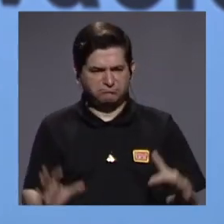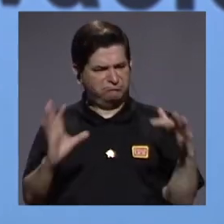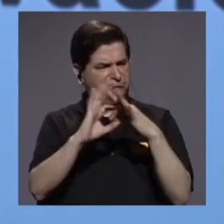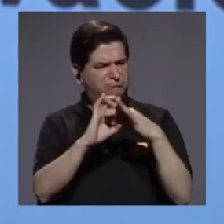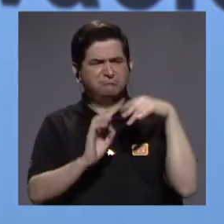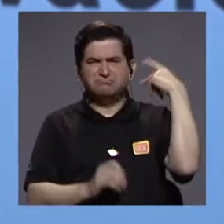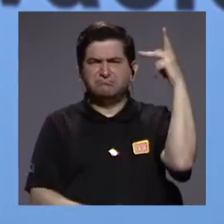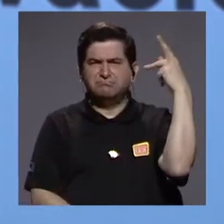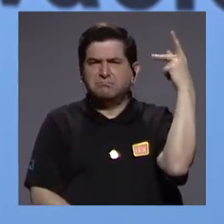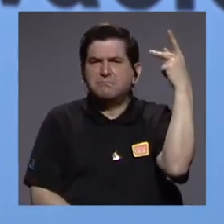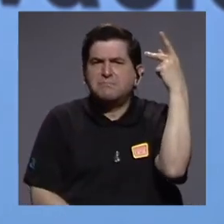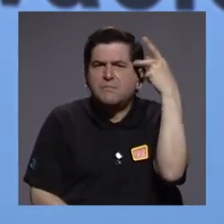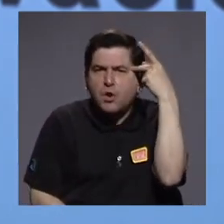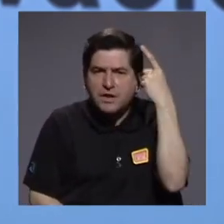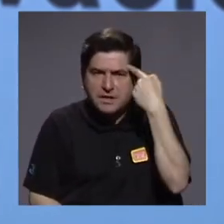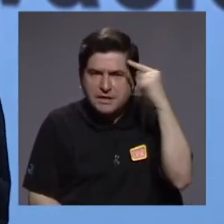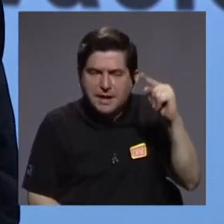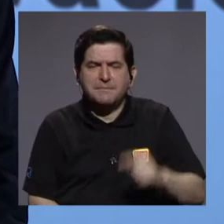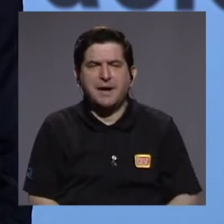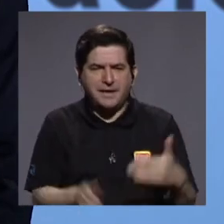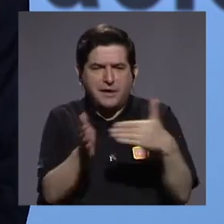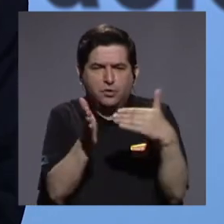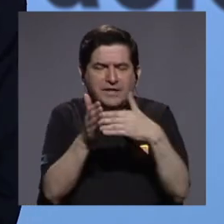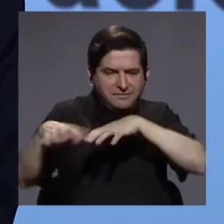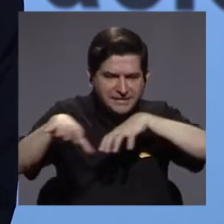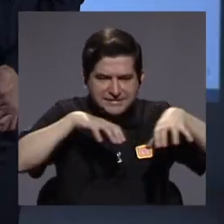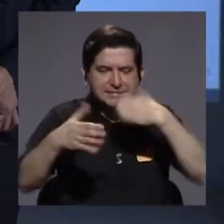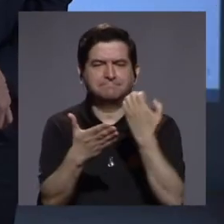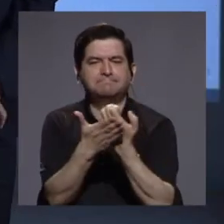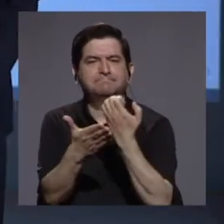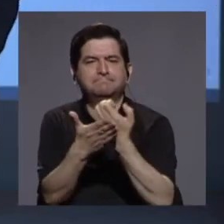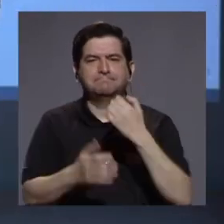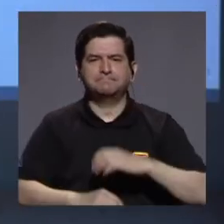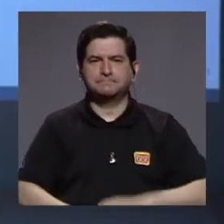con las políticas para la reactivación económica